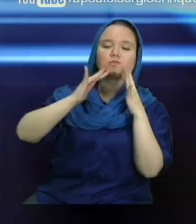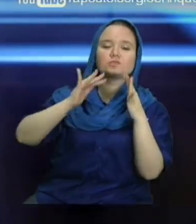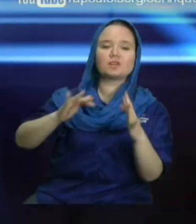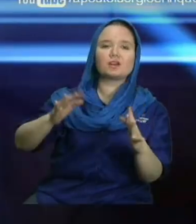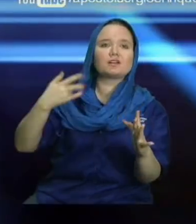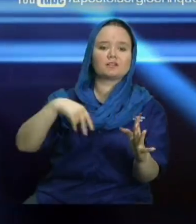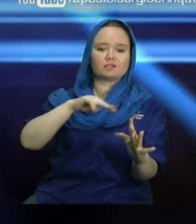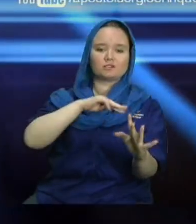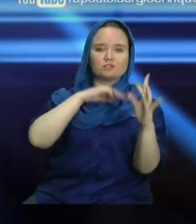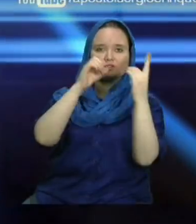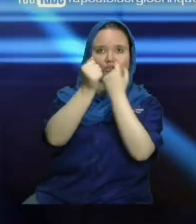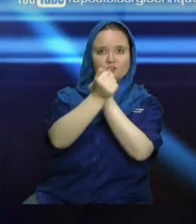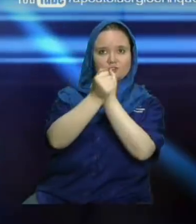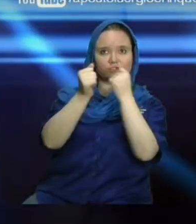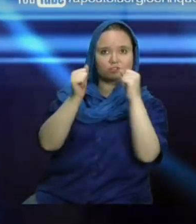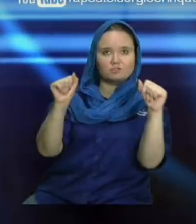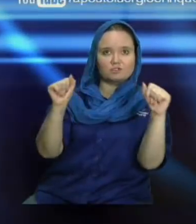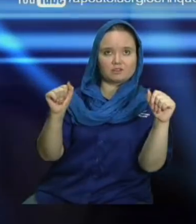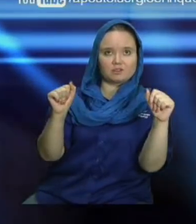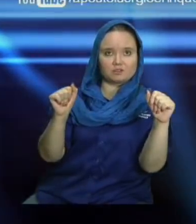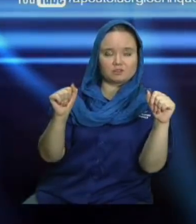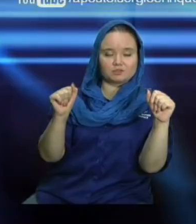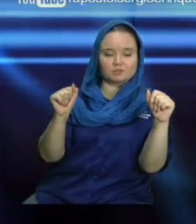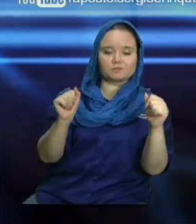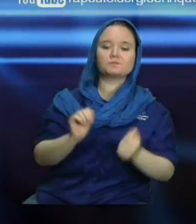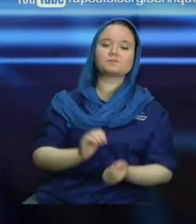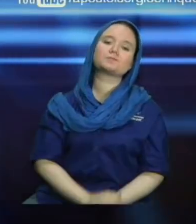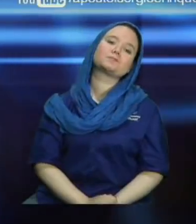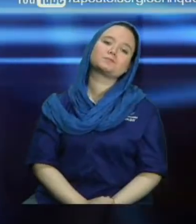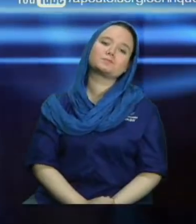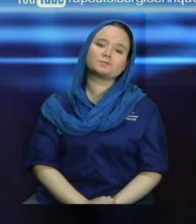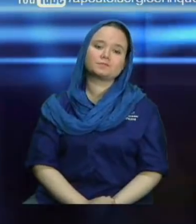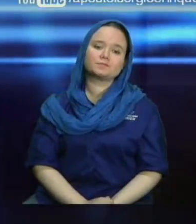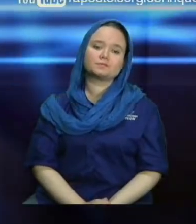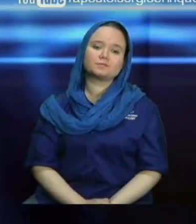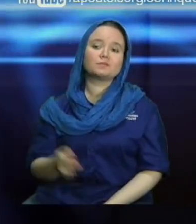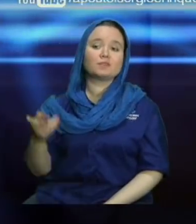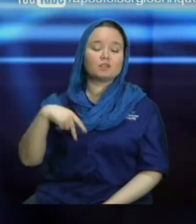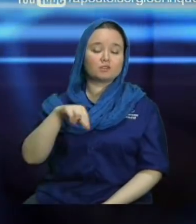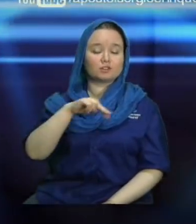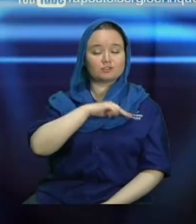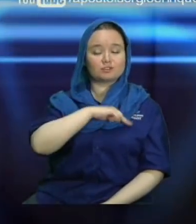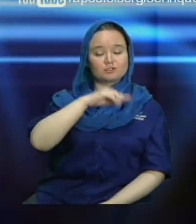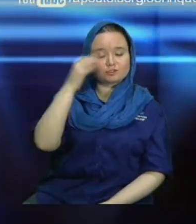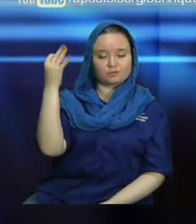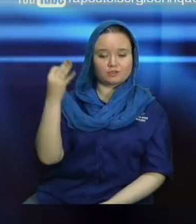salvados, y luego por el agua de la palabra confirmados,